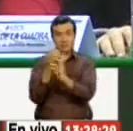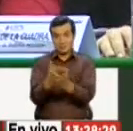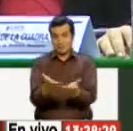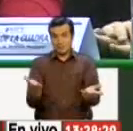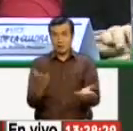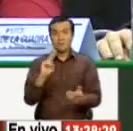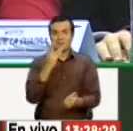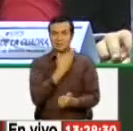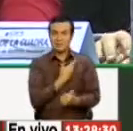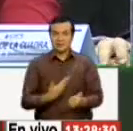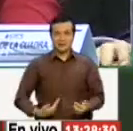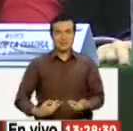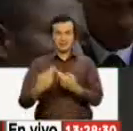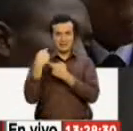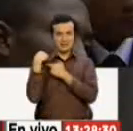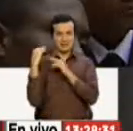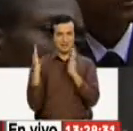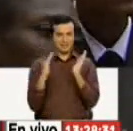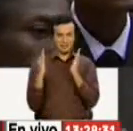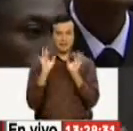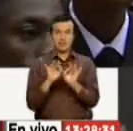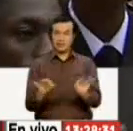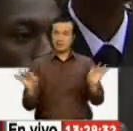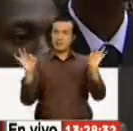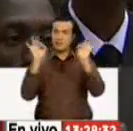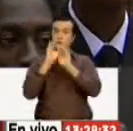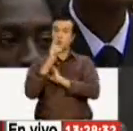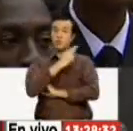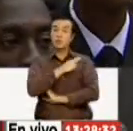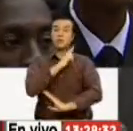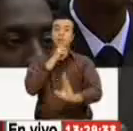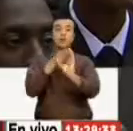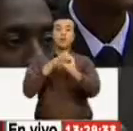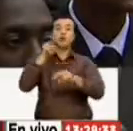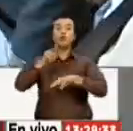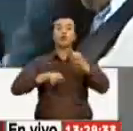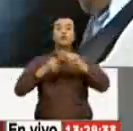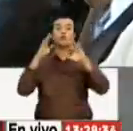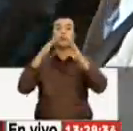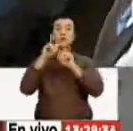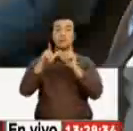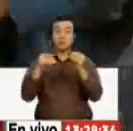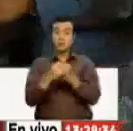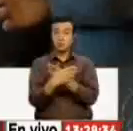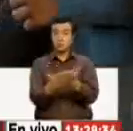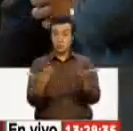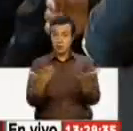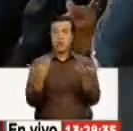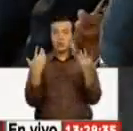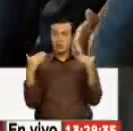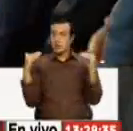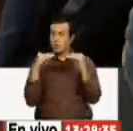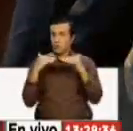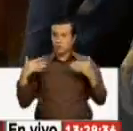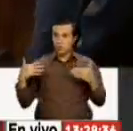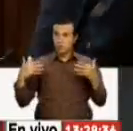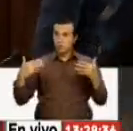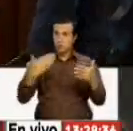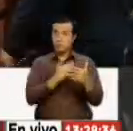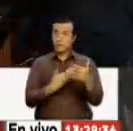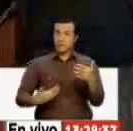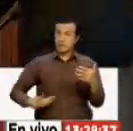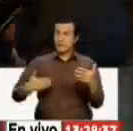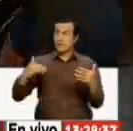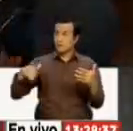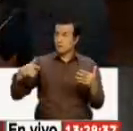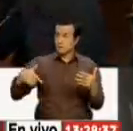vicepresidenta encargada María Alejandra Vicuña destaca la importancia de la academia en el desarrollo del programa Casa para Todos, el cual inició de forma paralela con la gestión de Lenín Moreno al frente